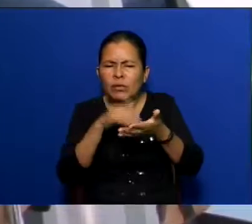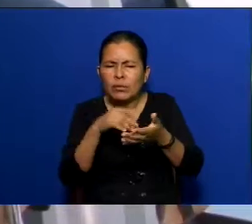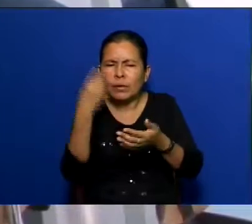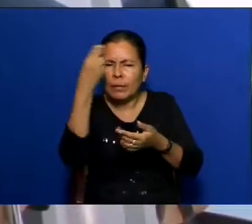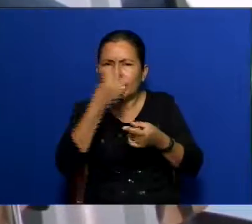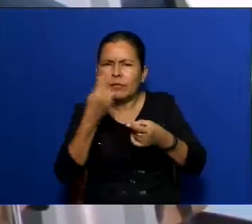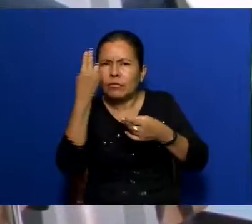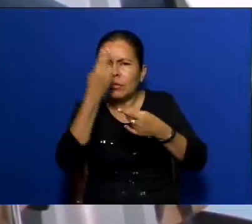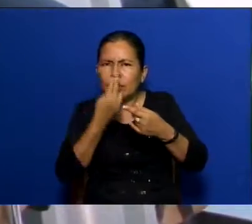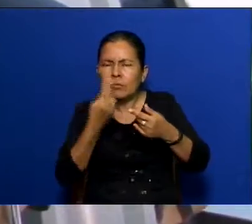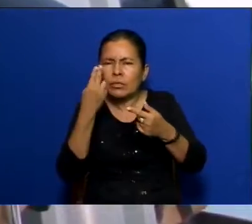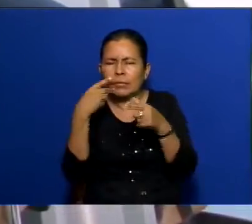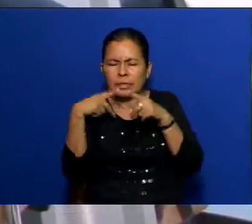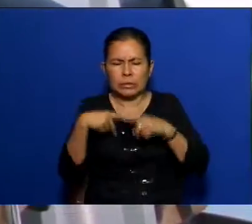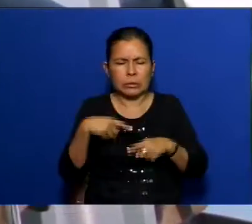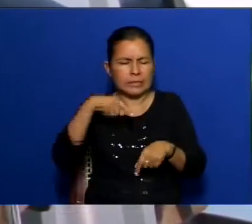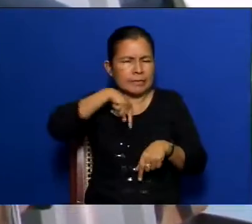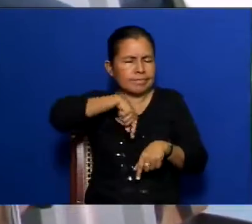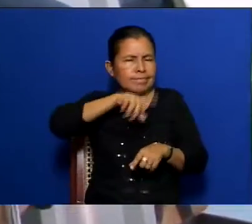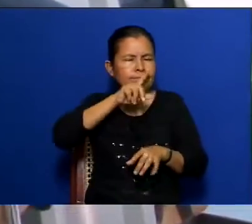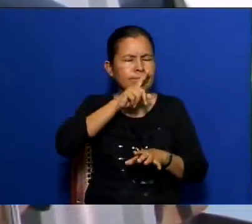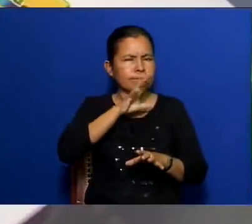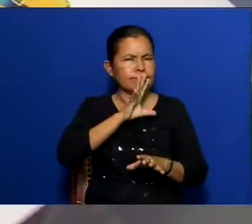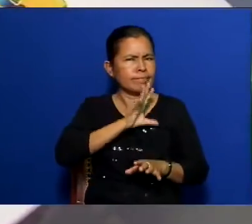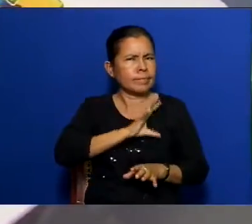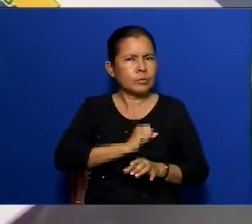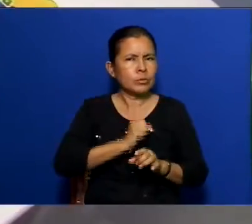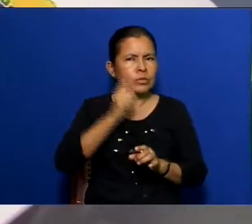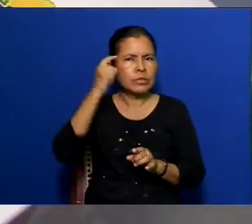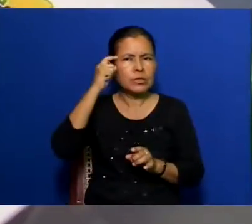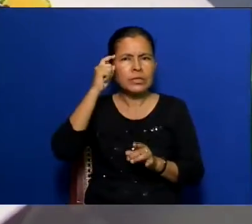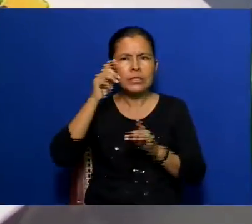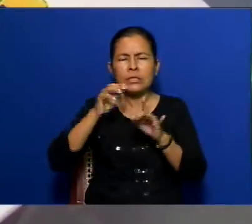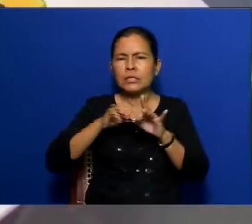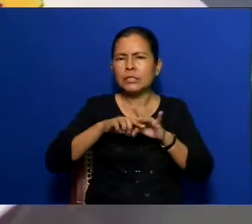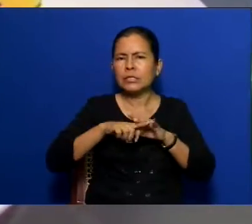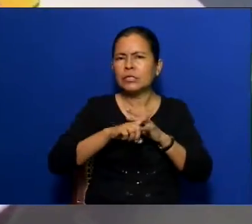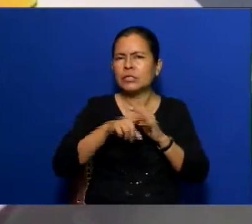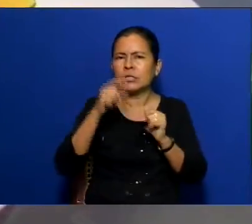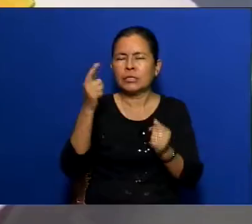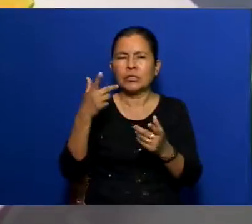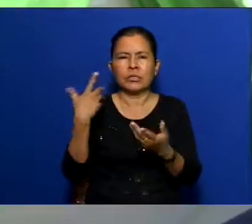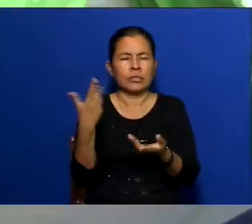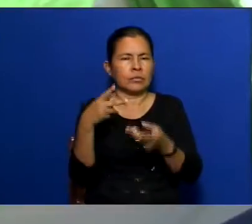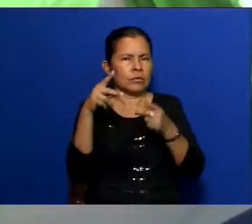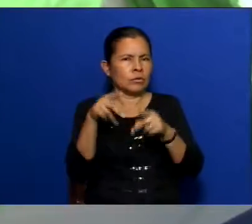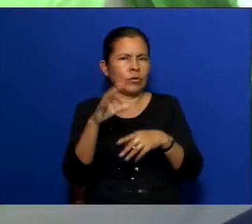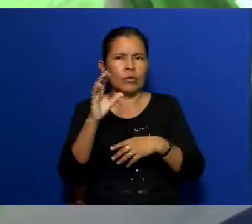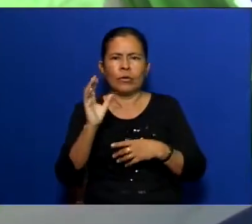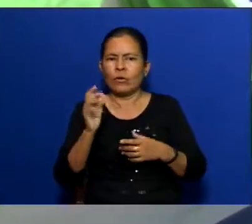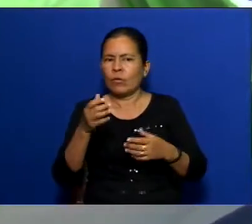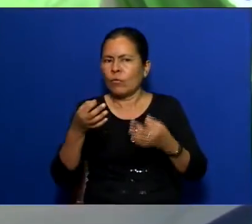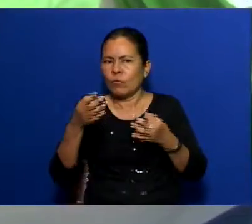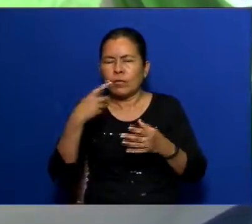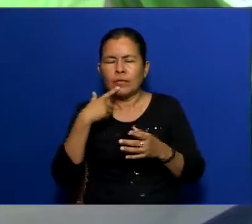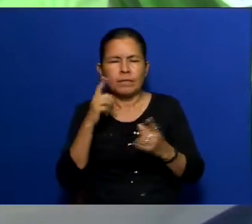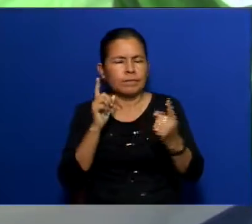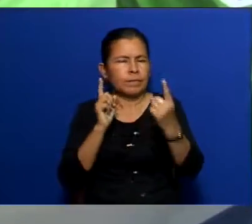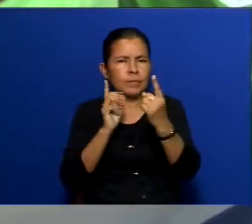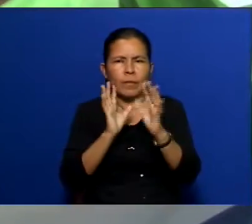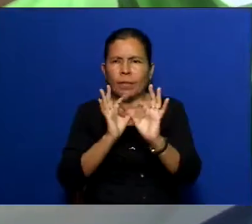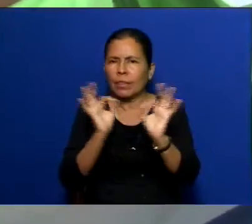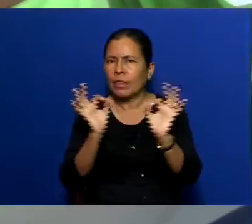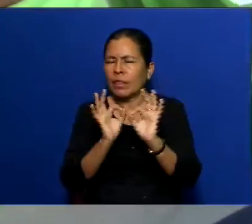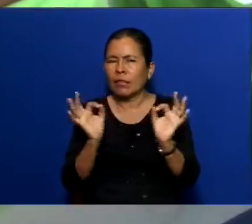intervenciones con los diferentes operadores del sistema de justicia. Eso prácticamente ya no se produce, y lo que es aún